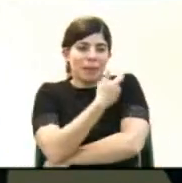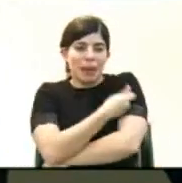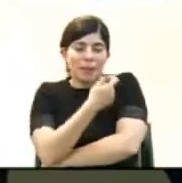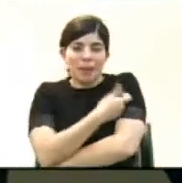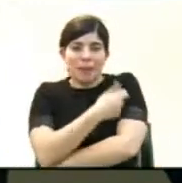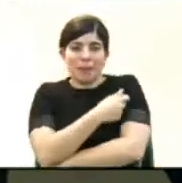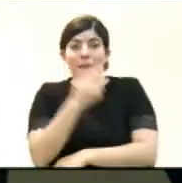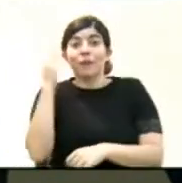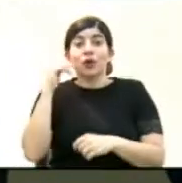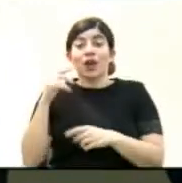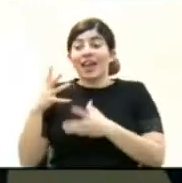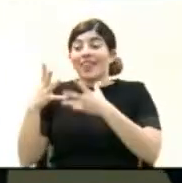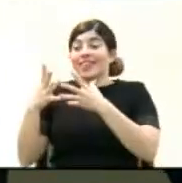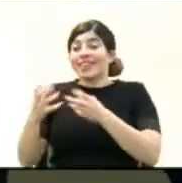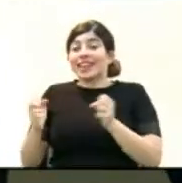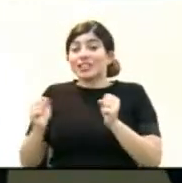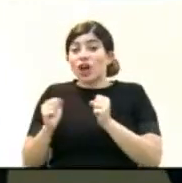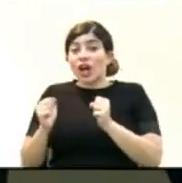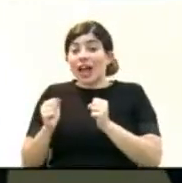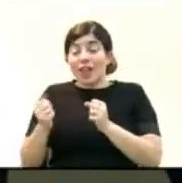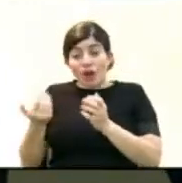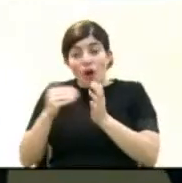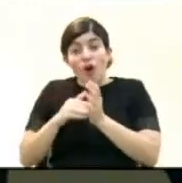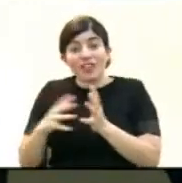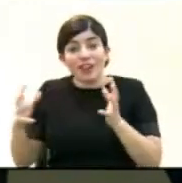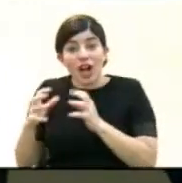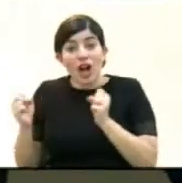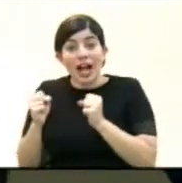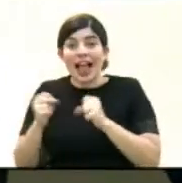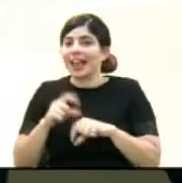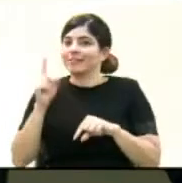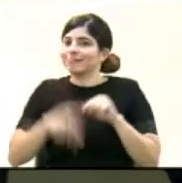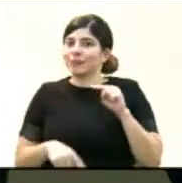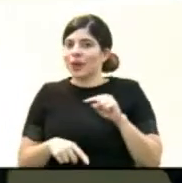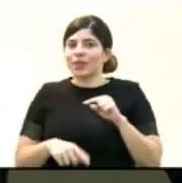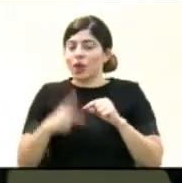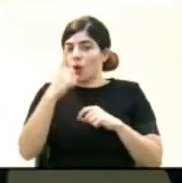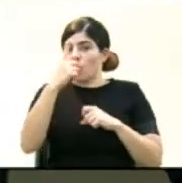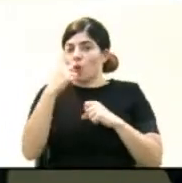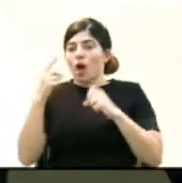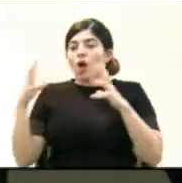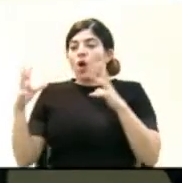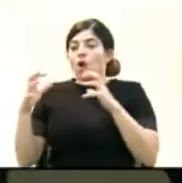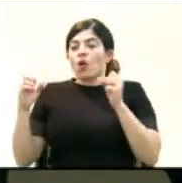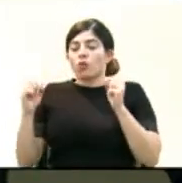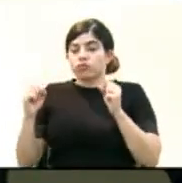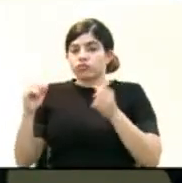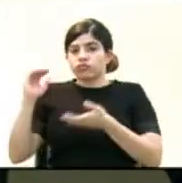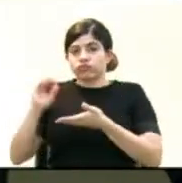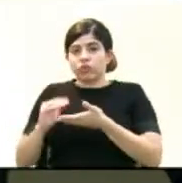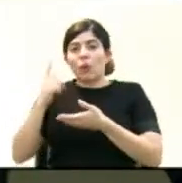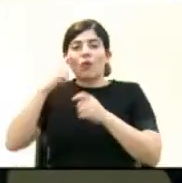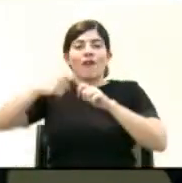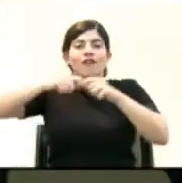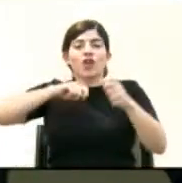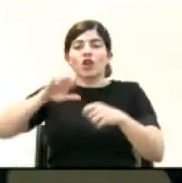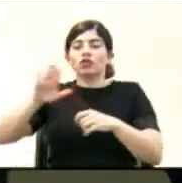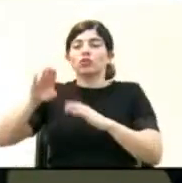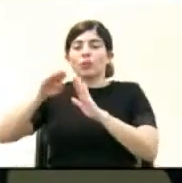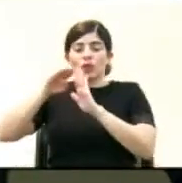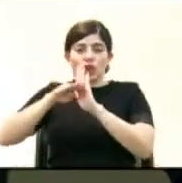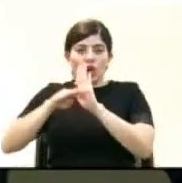pueden echar para atrás, no se pueden volver a congelar, porque eso ya viola el protocolo de